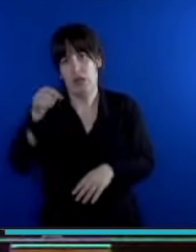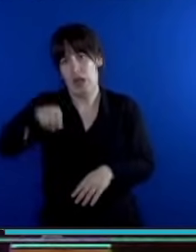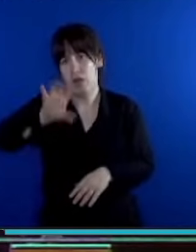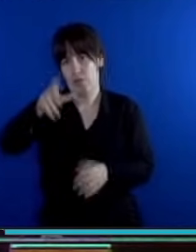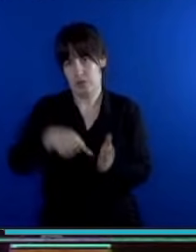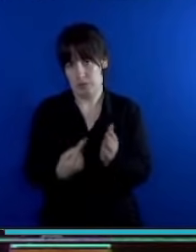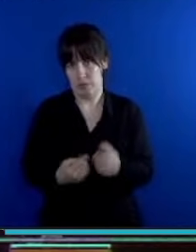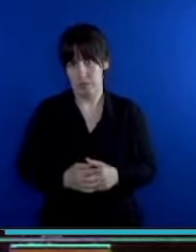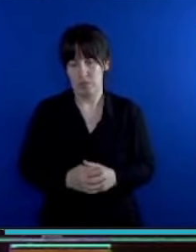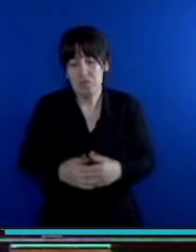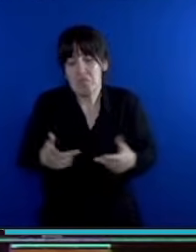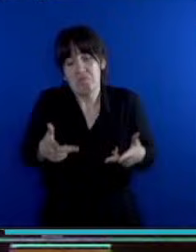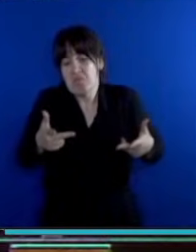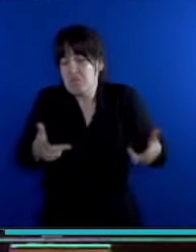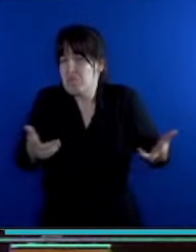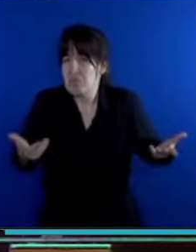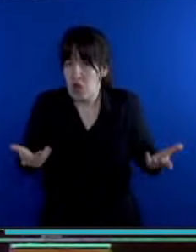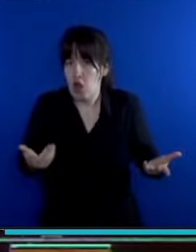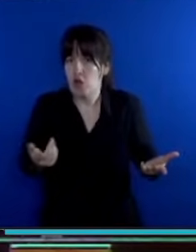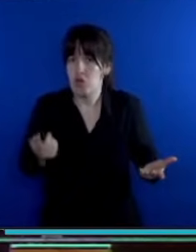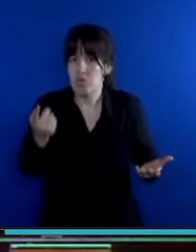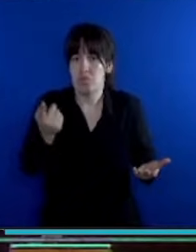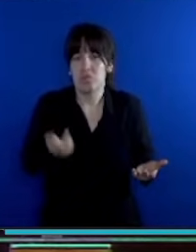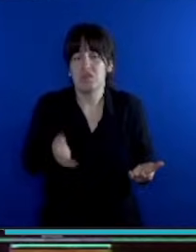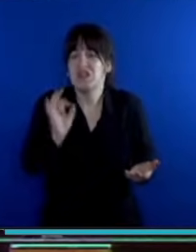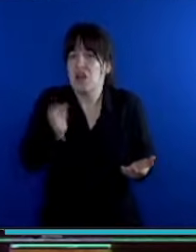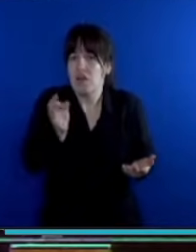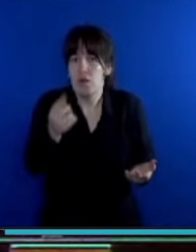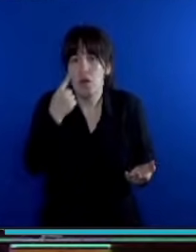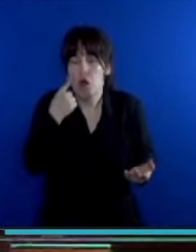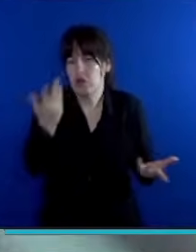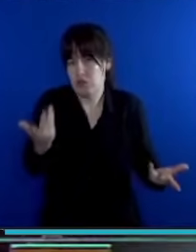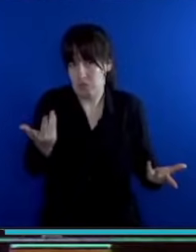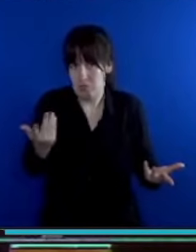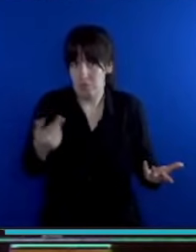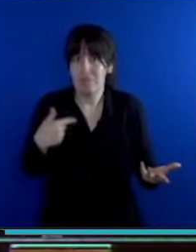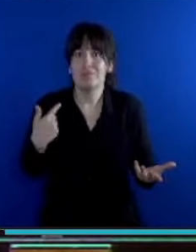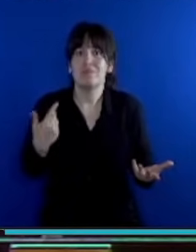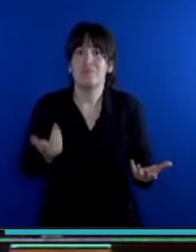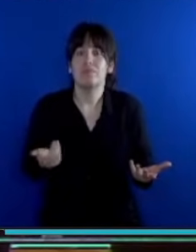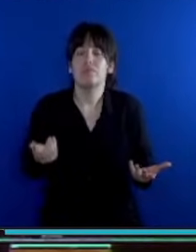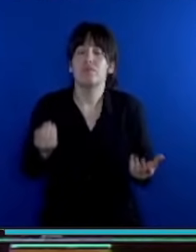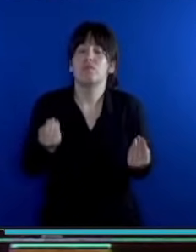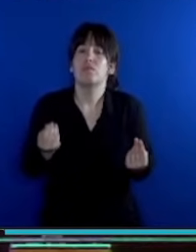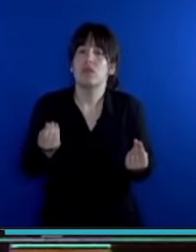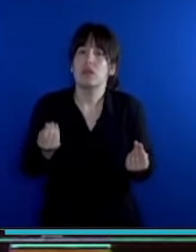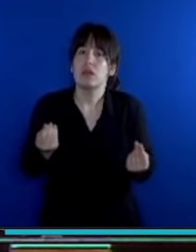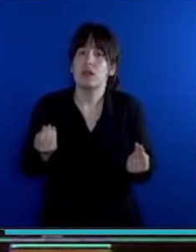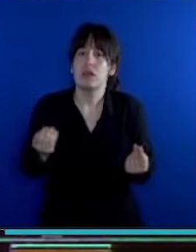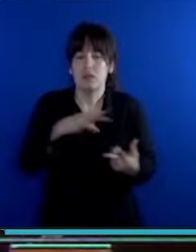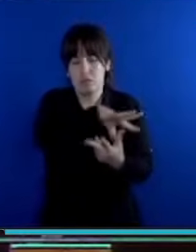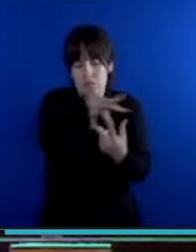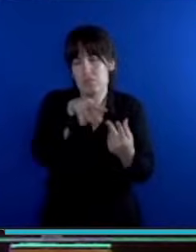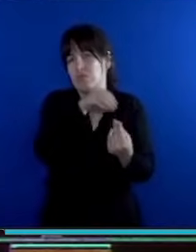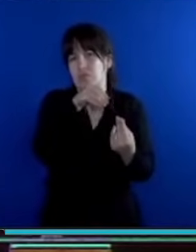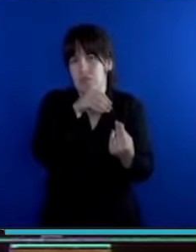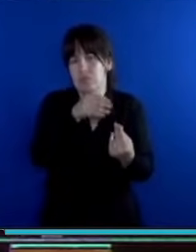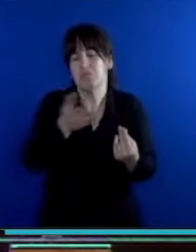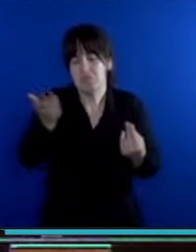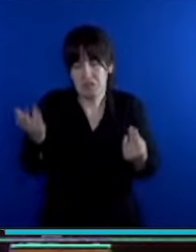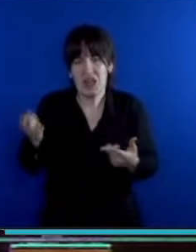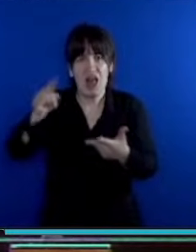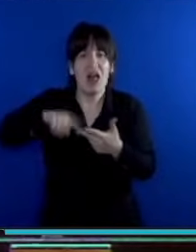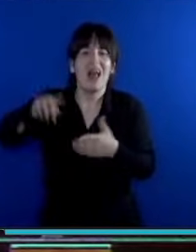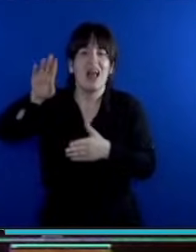lo decimos con conocimiento de causa porque de conjunto, más allá de que el